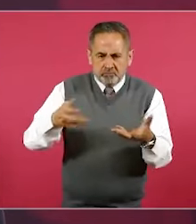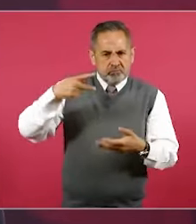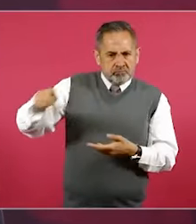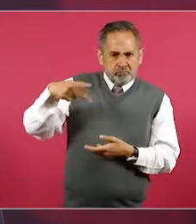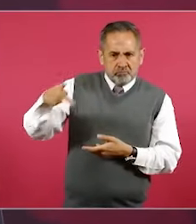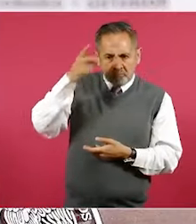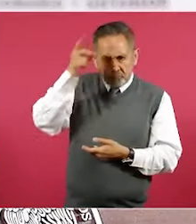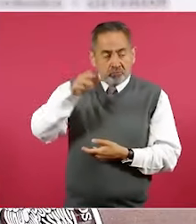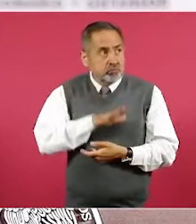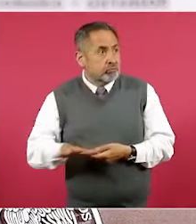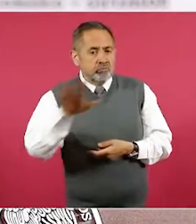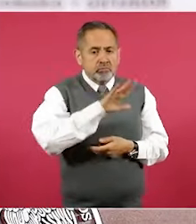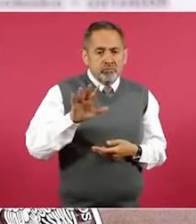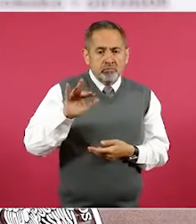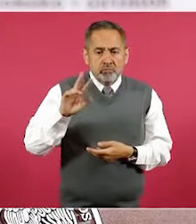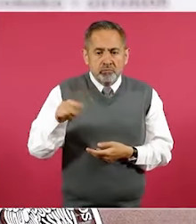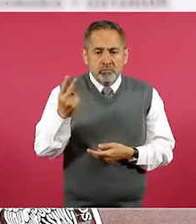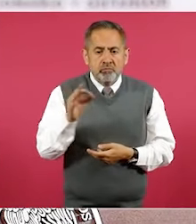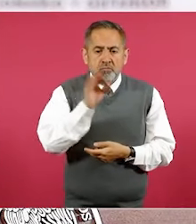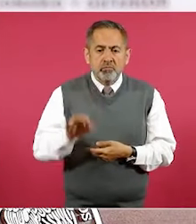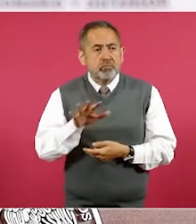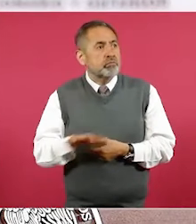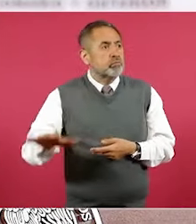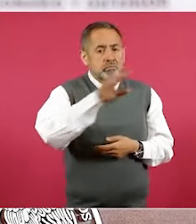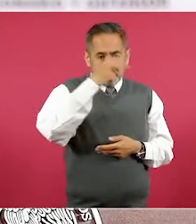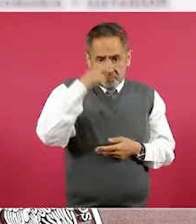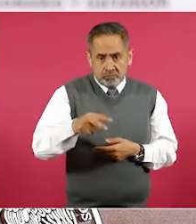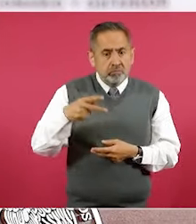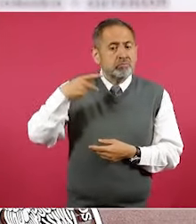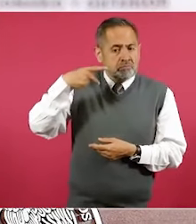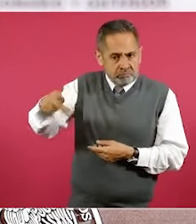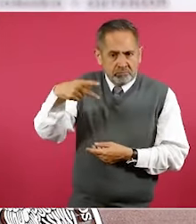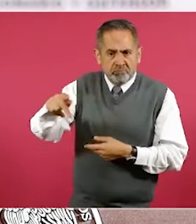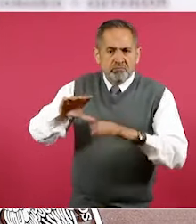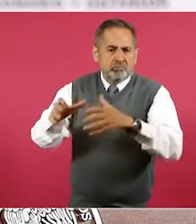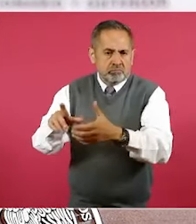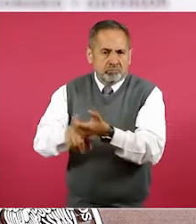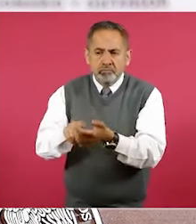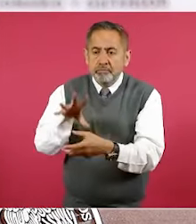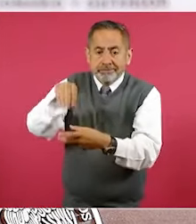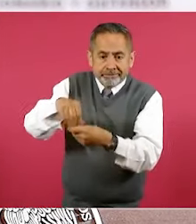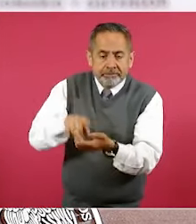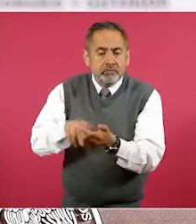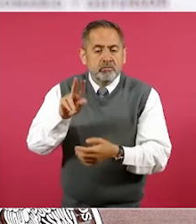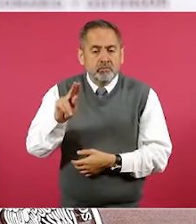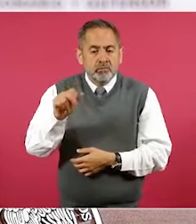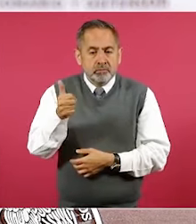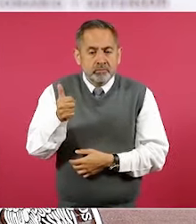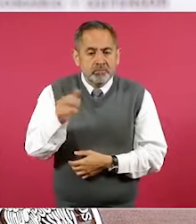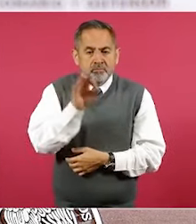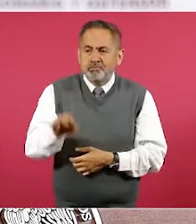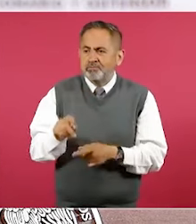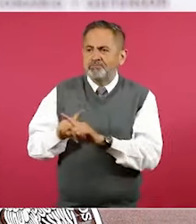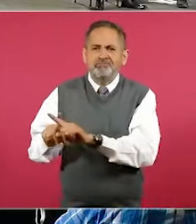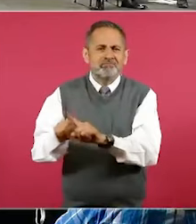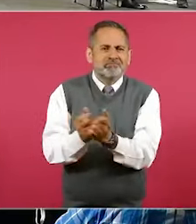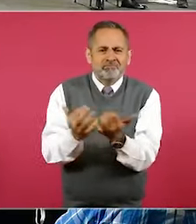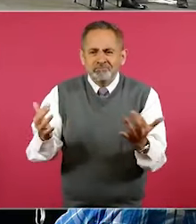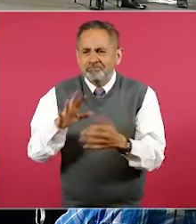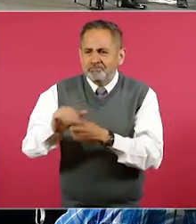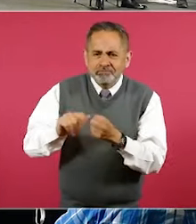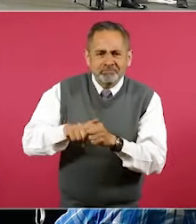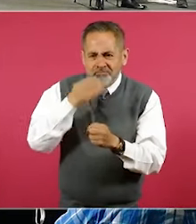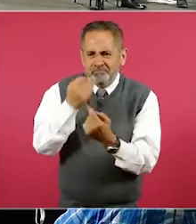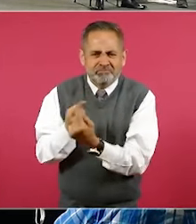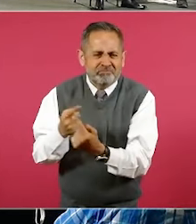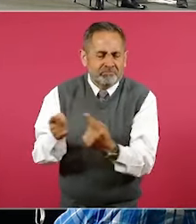son propietarias del 51, casi el 52% de la tierra de nuestro país, en la que está el 86% de nuestra biodiversidad. Todo